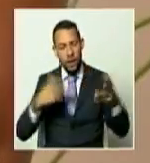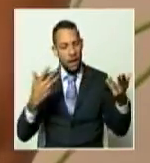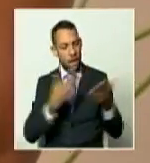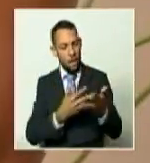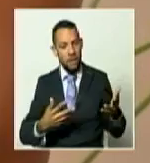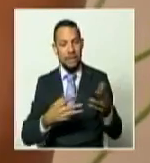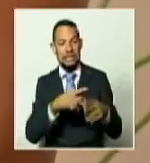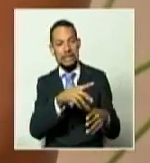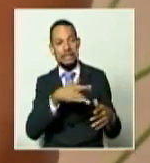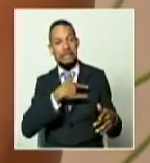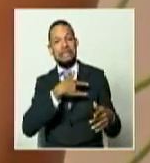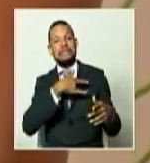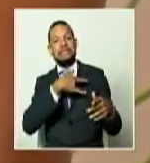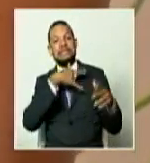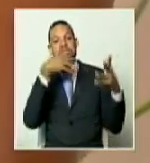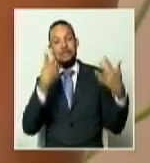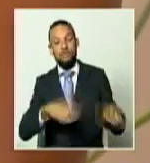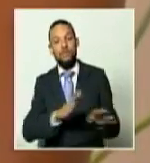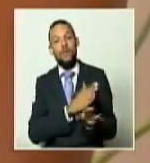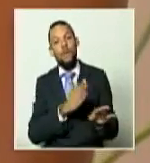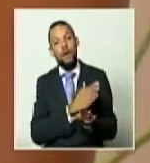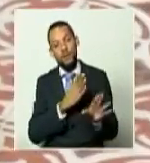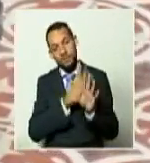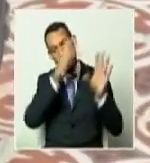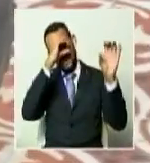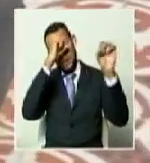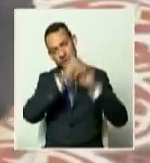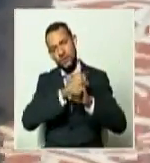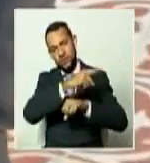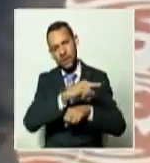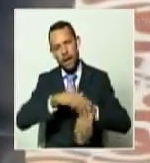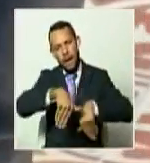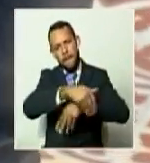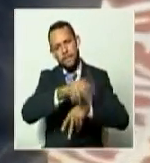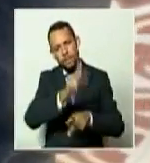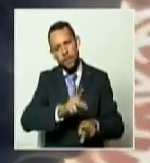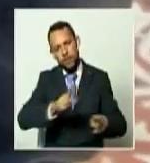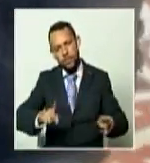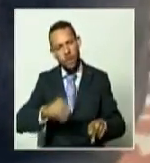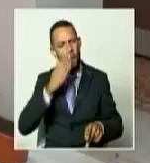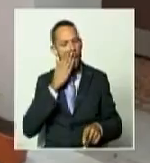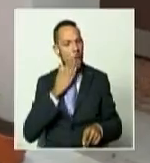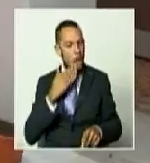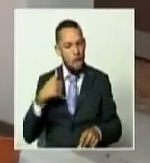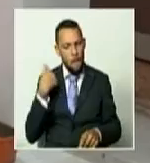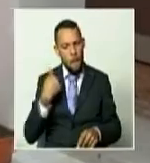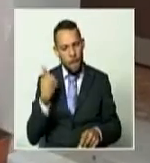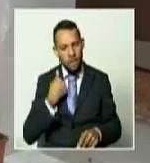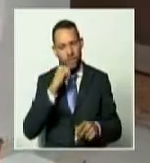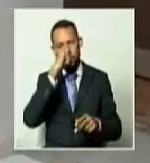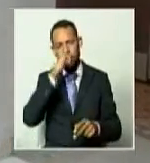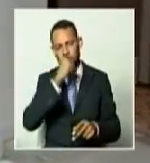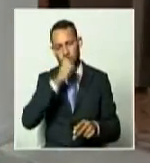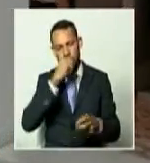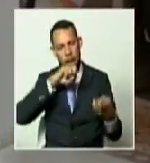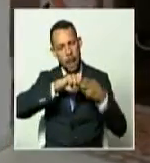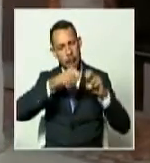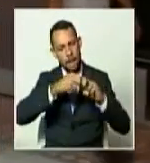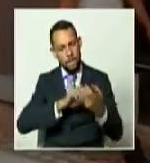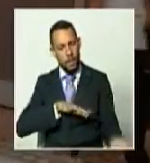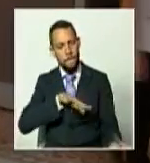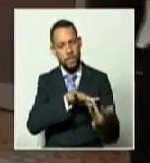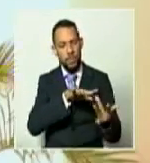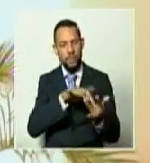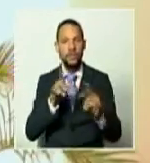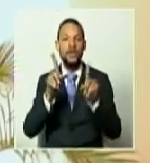a vivenciar más o menos qué pasa con estas personas, y este color pues es sensacional para esta colección. Y vamos a